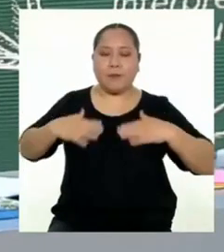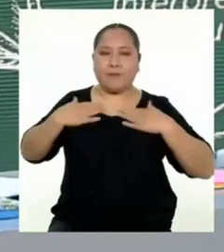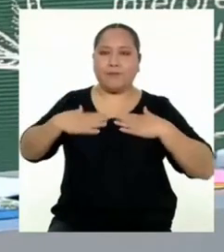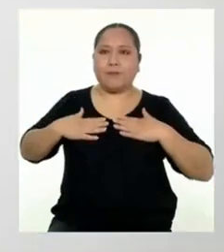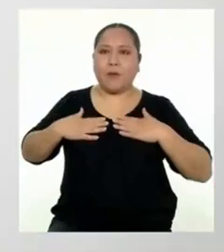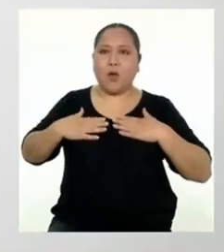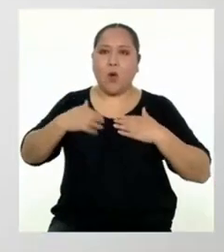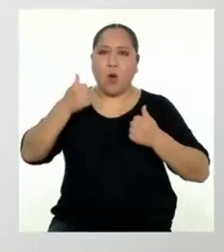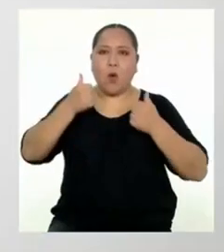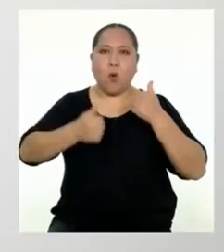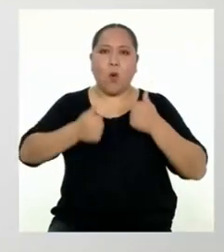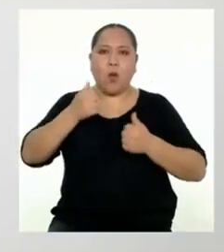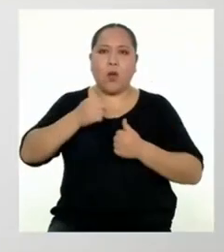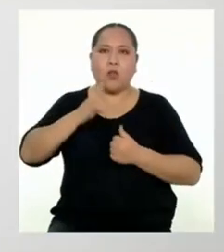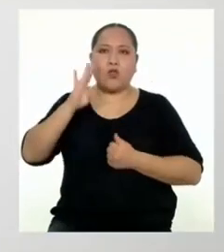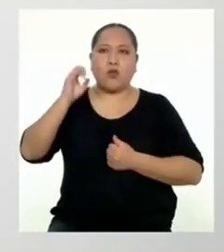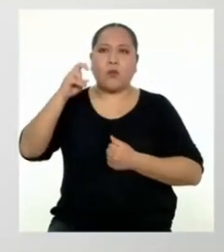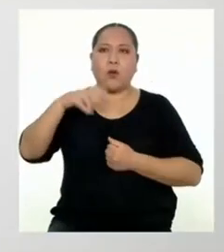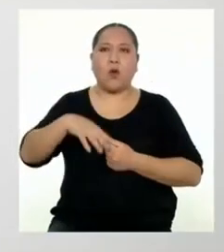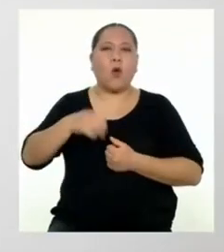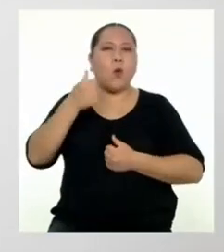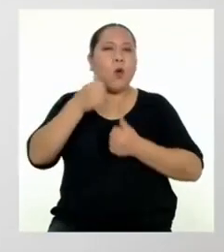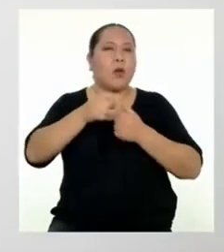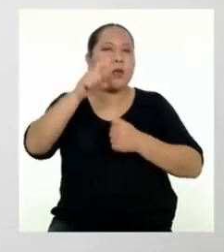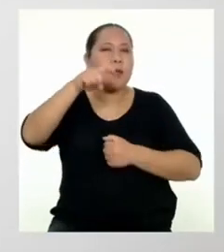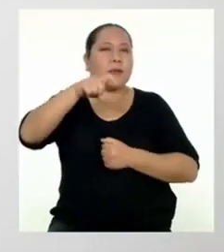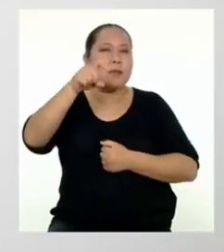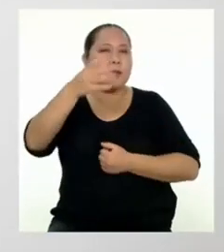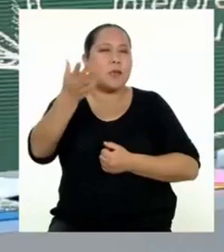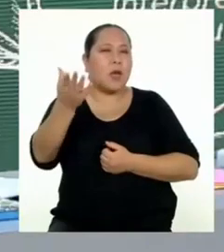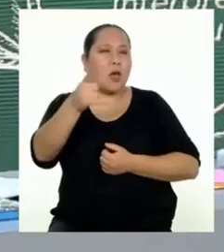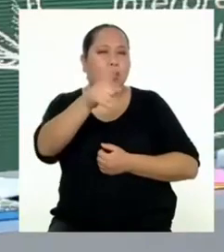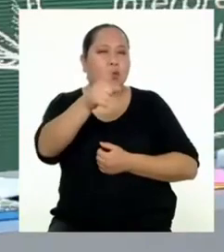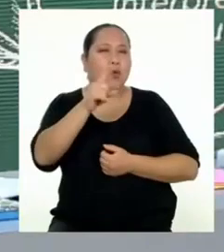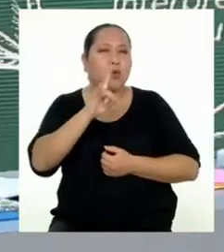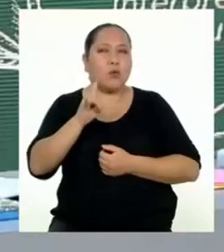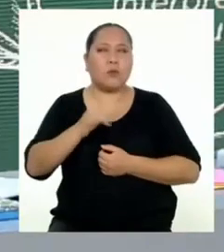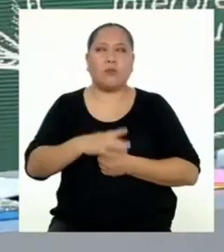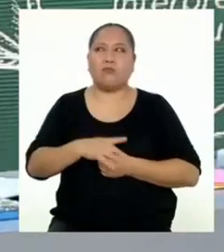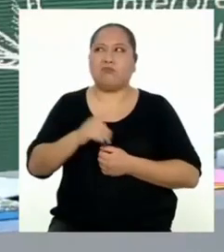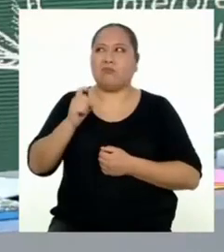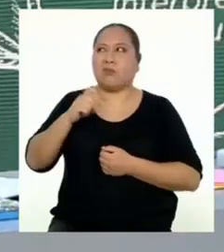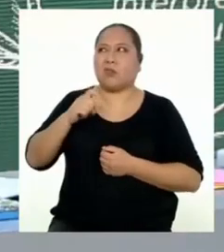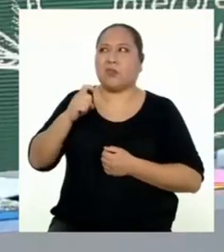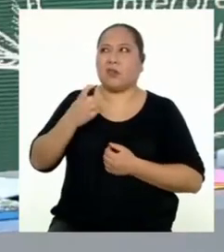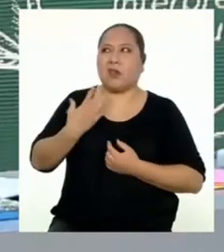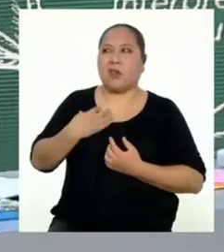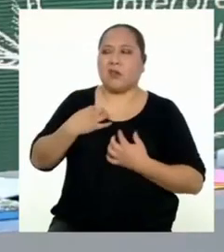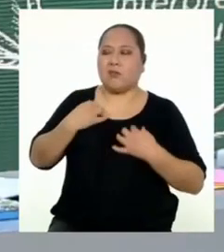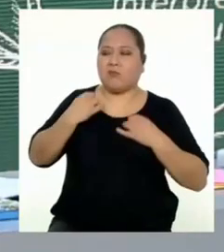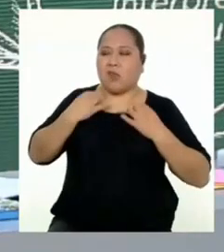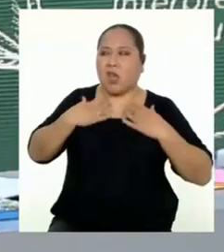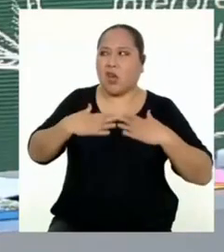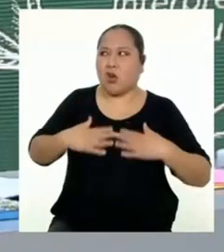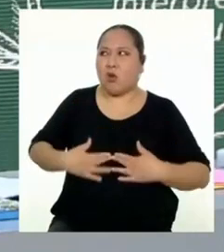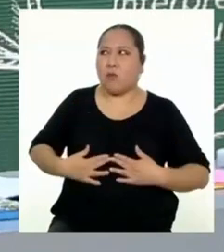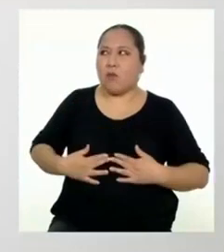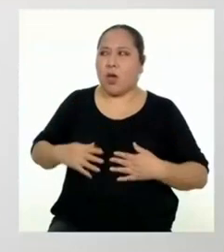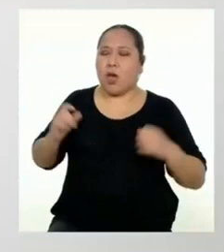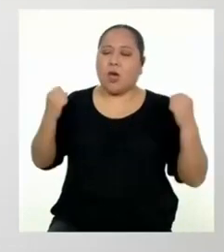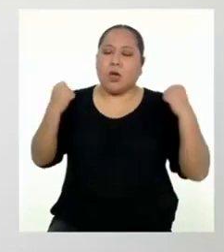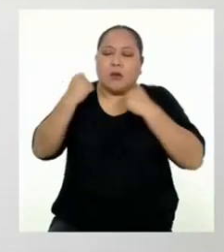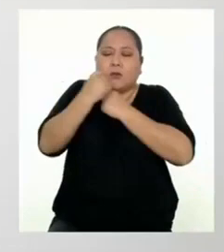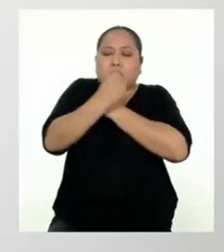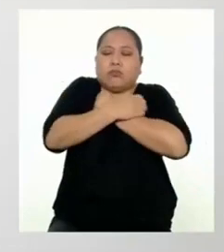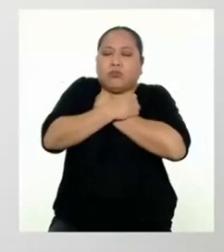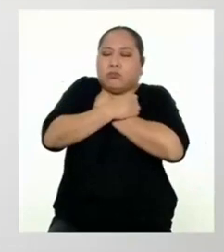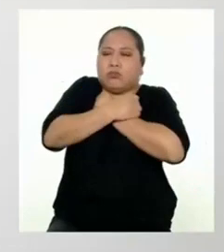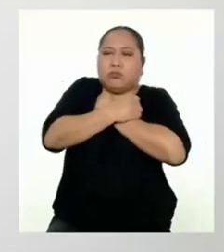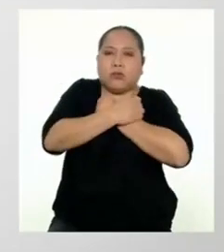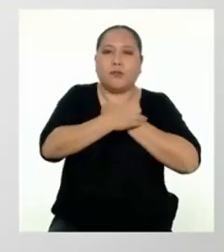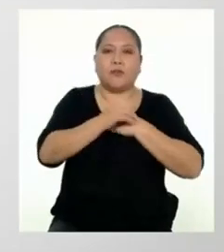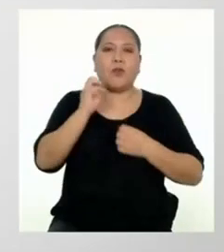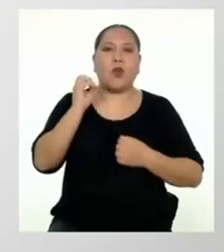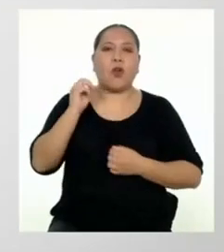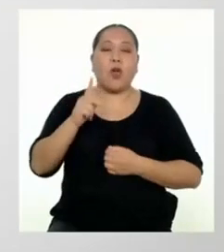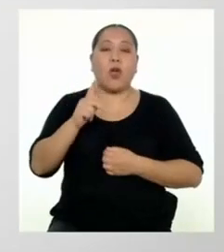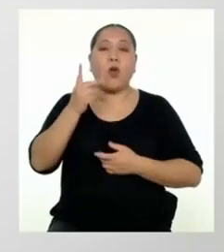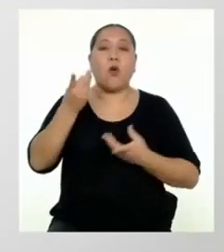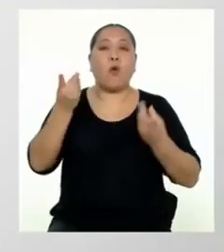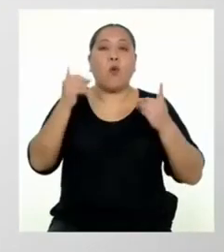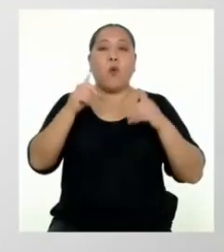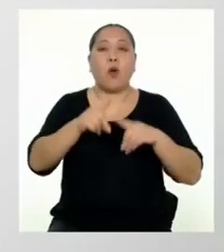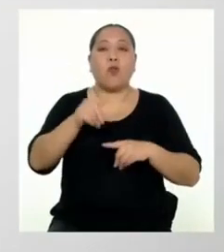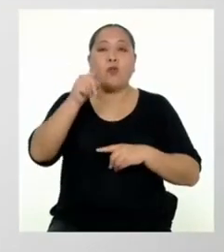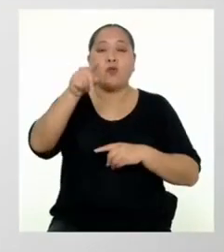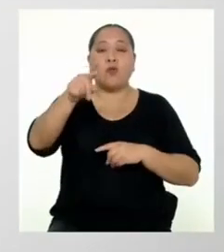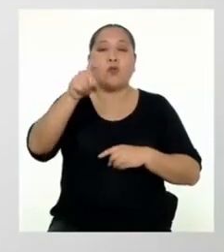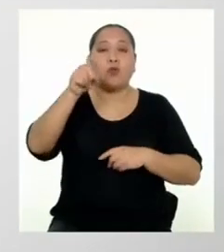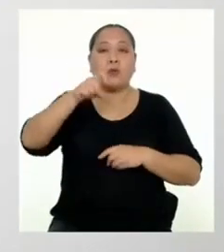tipo de bien sería? ¿Cuál es la necesidad que cubre tu polera? La necesidad de vestimenta y abrigo. Bien, al momento de